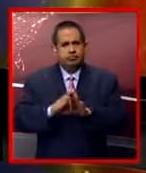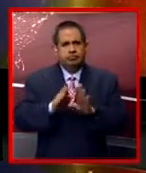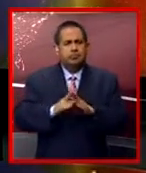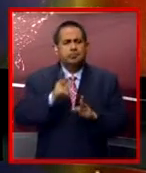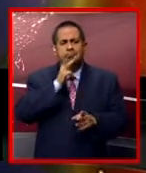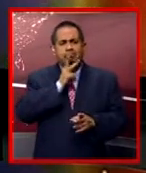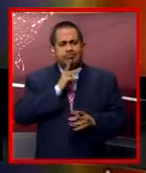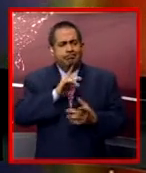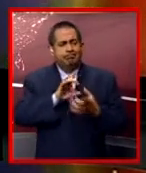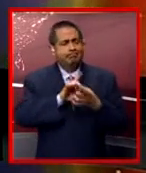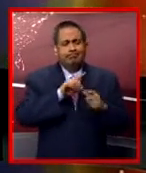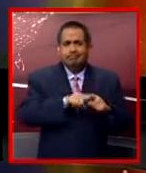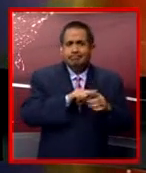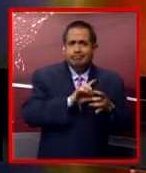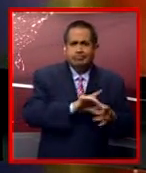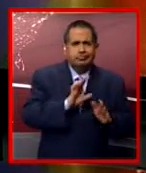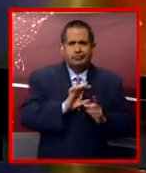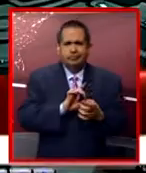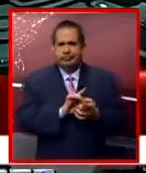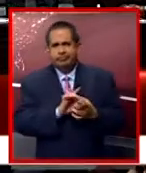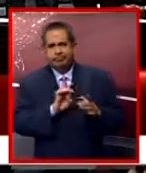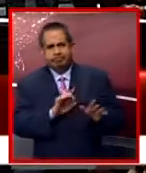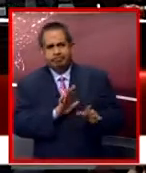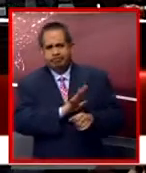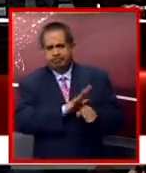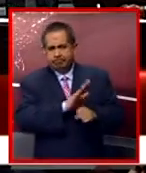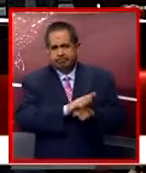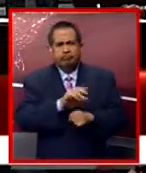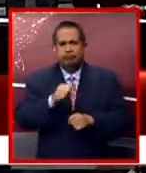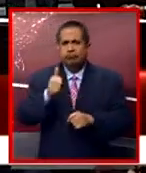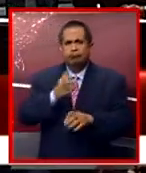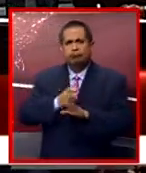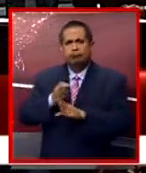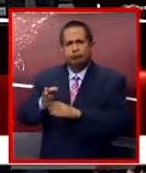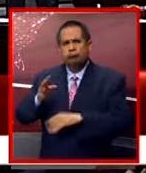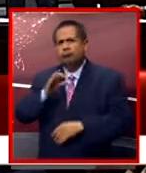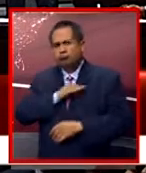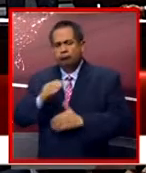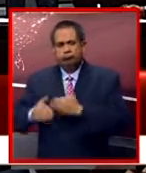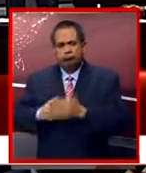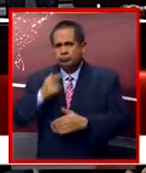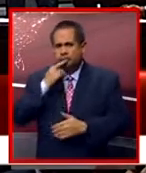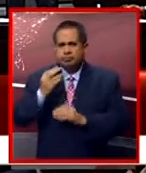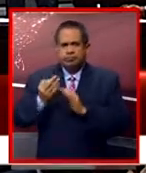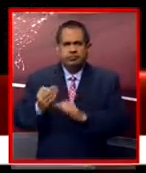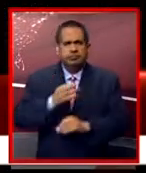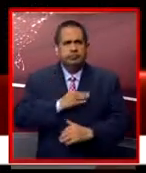del petróleo y el blindaje de las finanzas públicas para enfrentar los retos del próximo año.